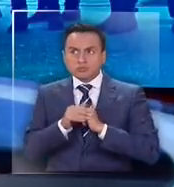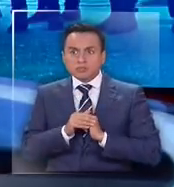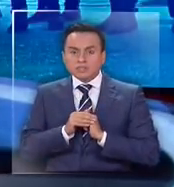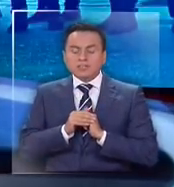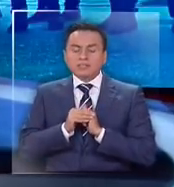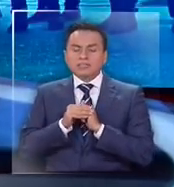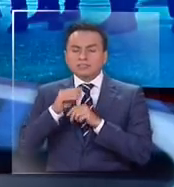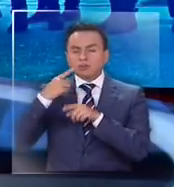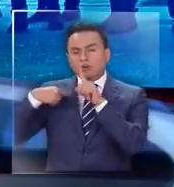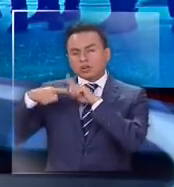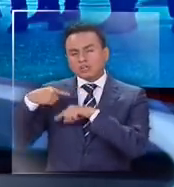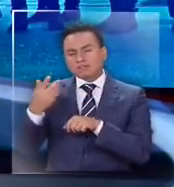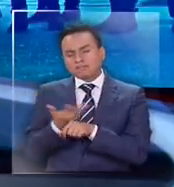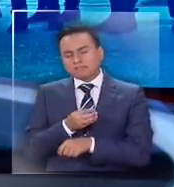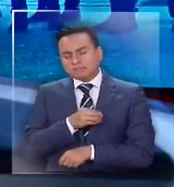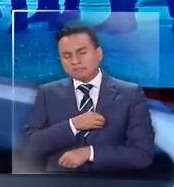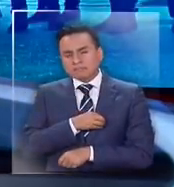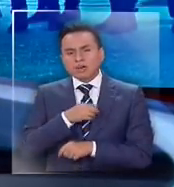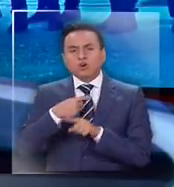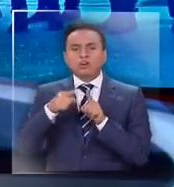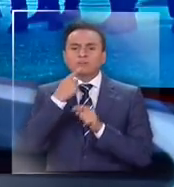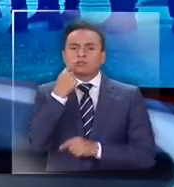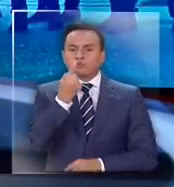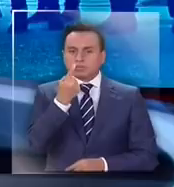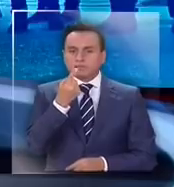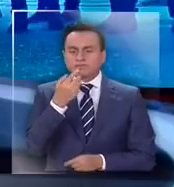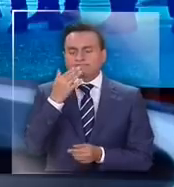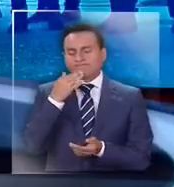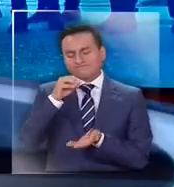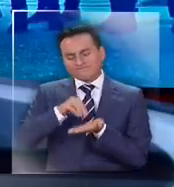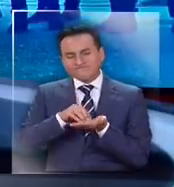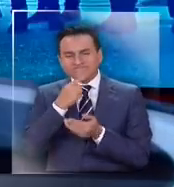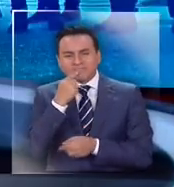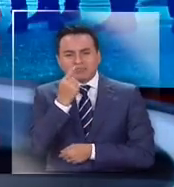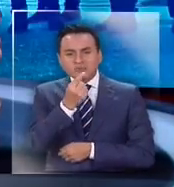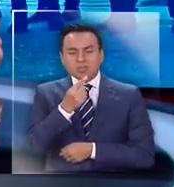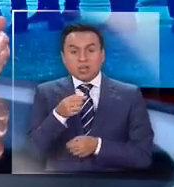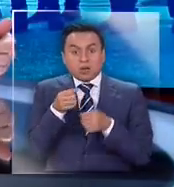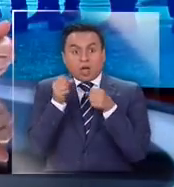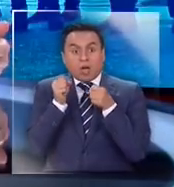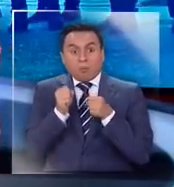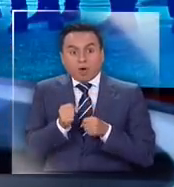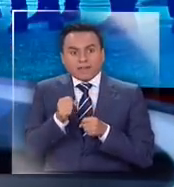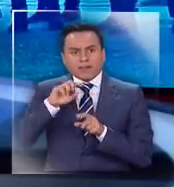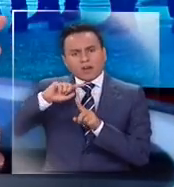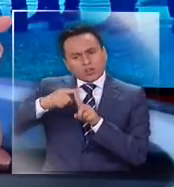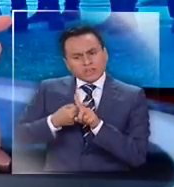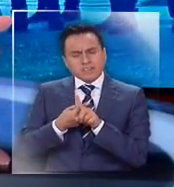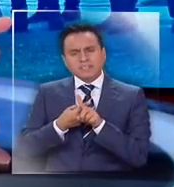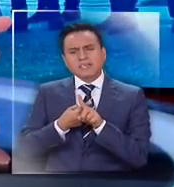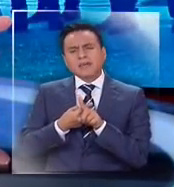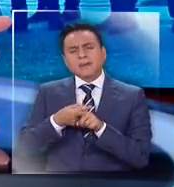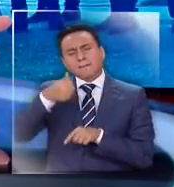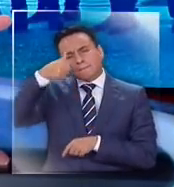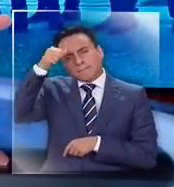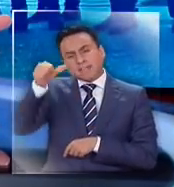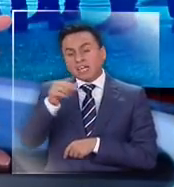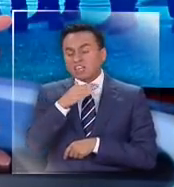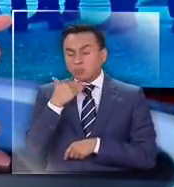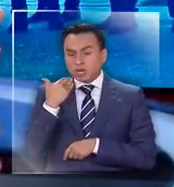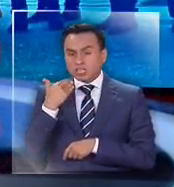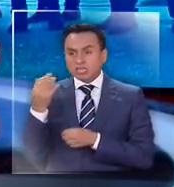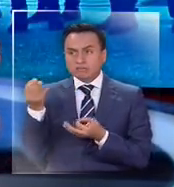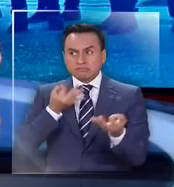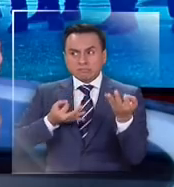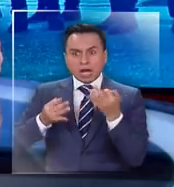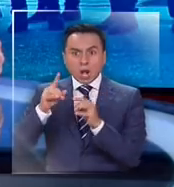medio de esta historia devastadora hay otra pregunta más que vuelve a aparecer. ¿Es posible reinstaurar la pena de muerte como están sugiriendo